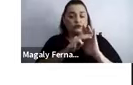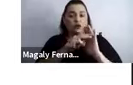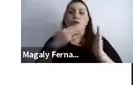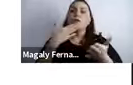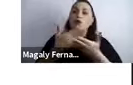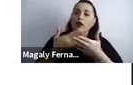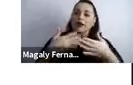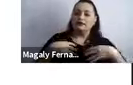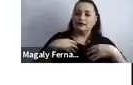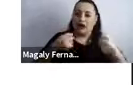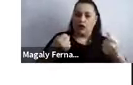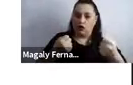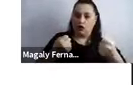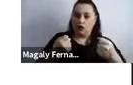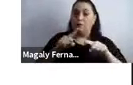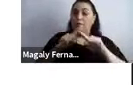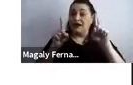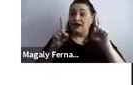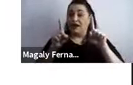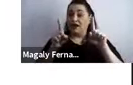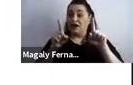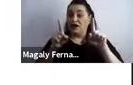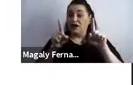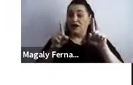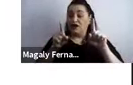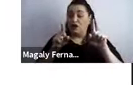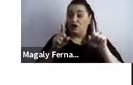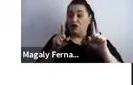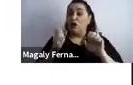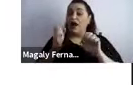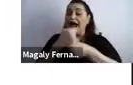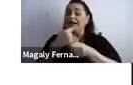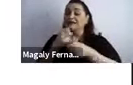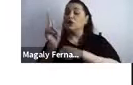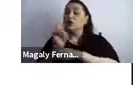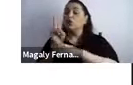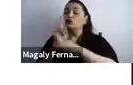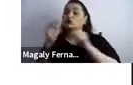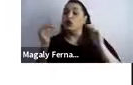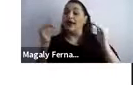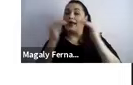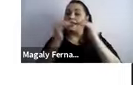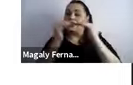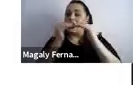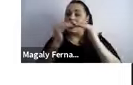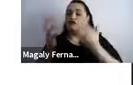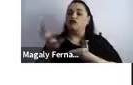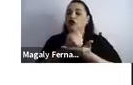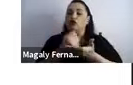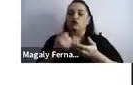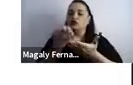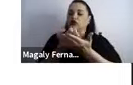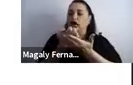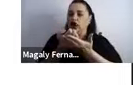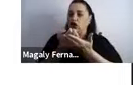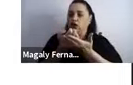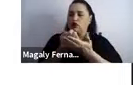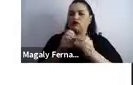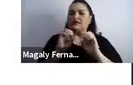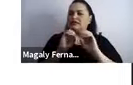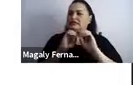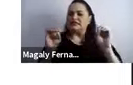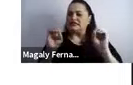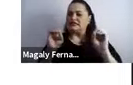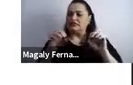salud, pero lo hacen con un uso en equidad de los recursos económicos y sin acaparar recursos